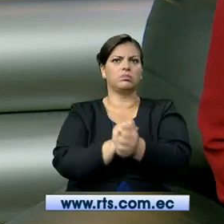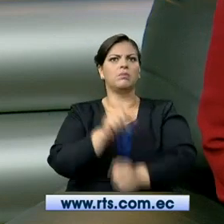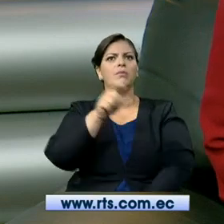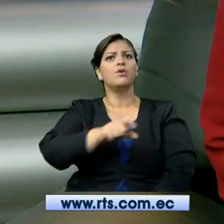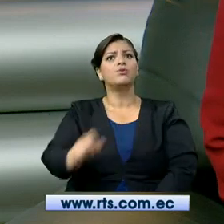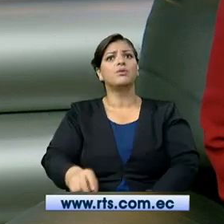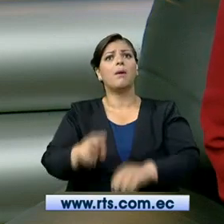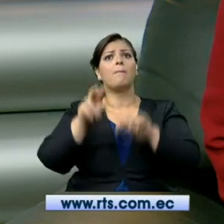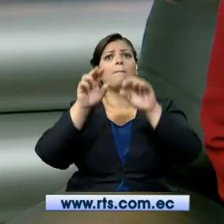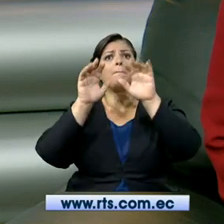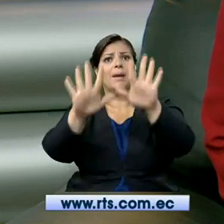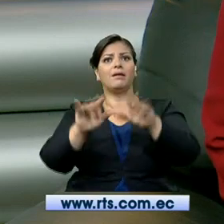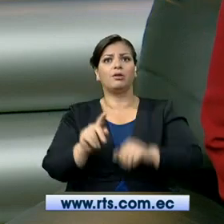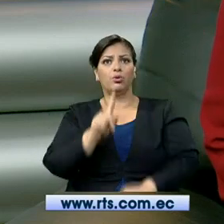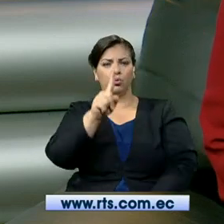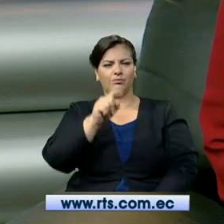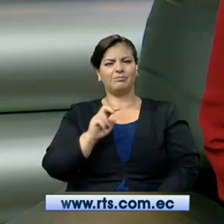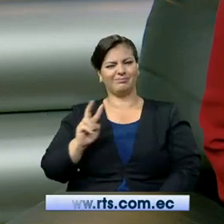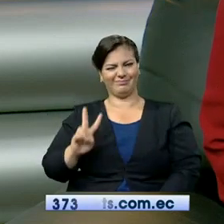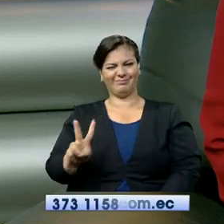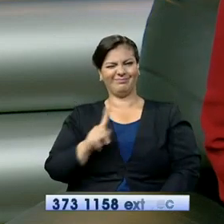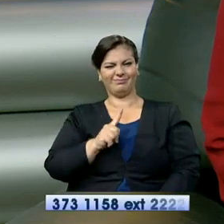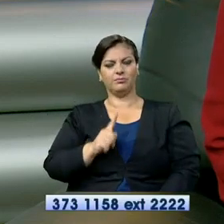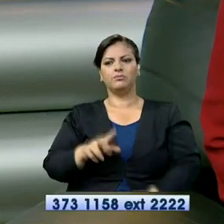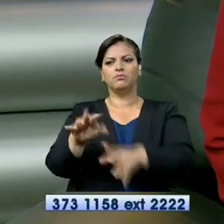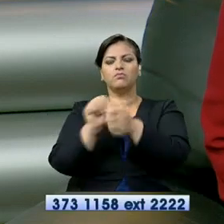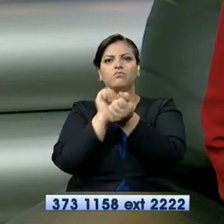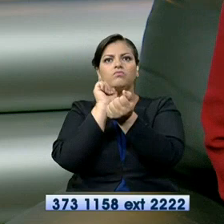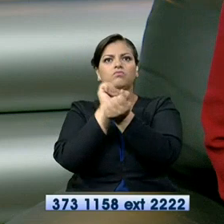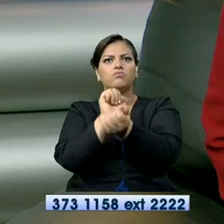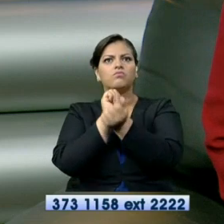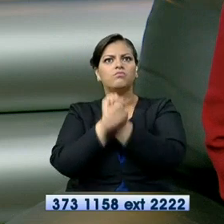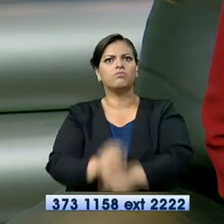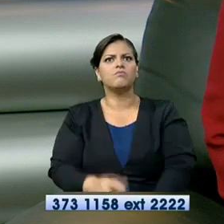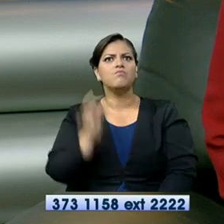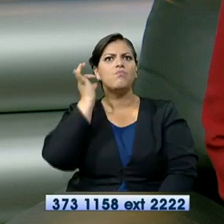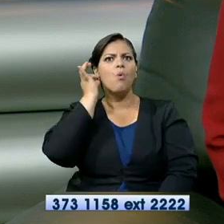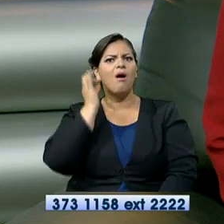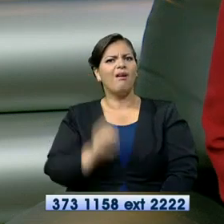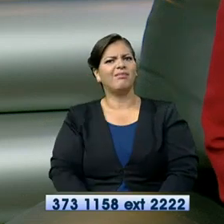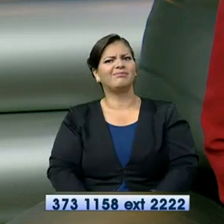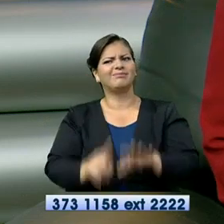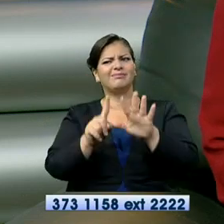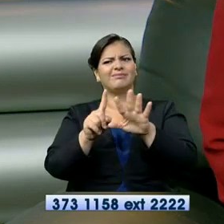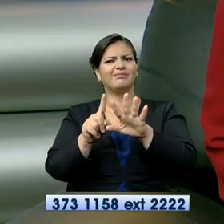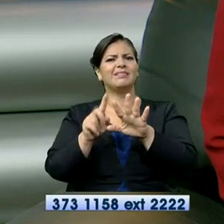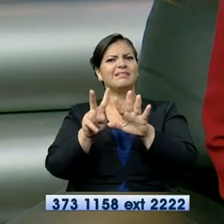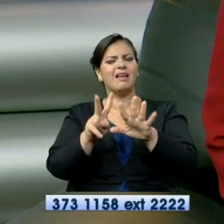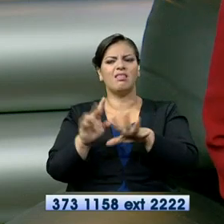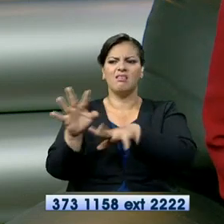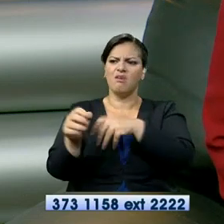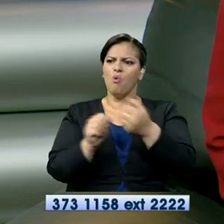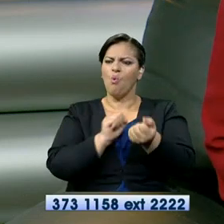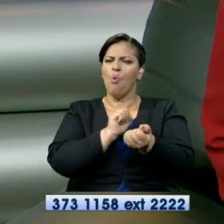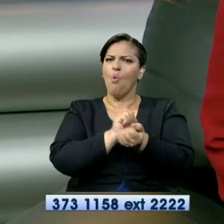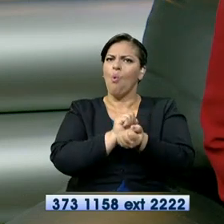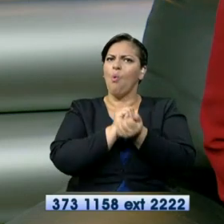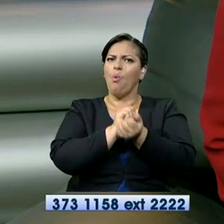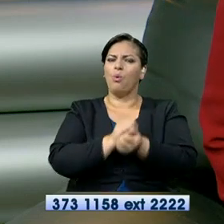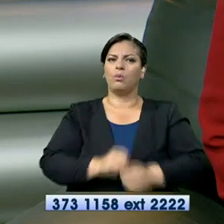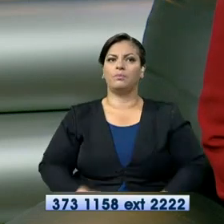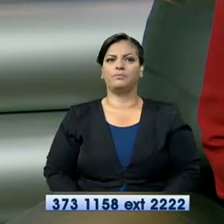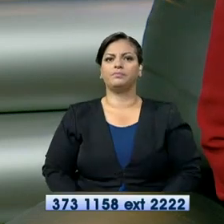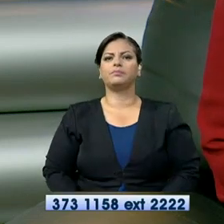aislado. Según las investigaciones, los líderes de las organizaciones daban órdenes desde el Centro